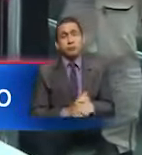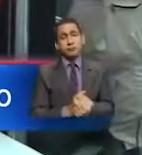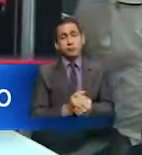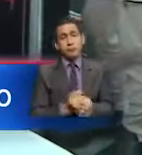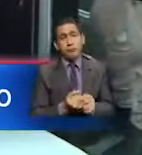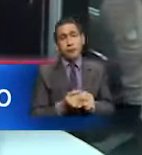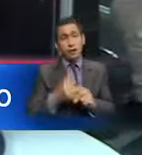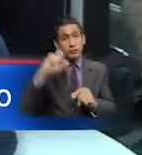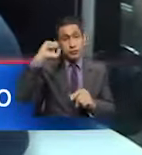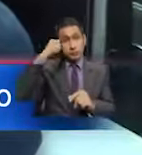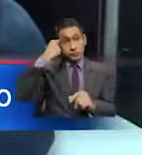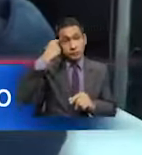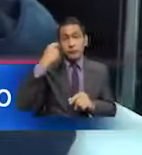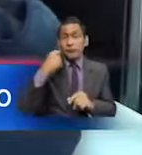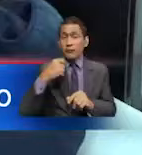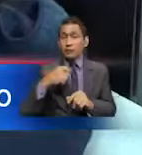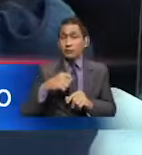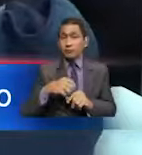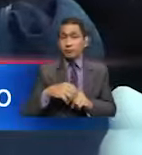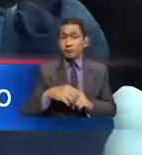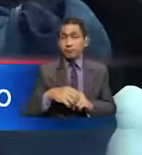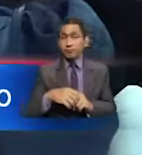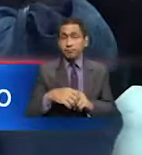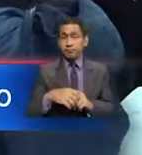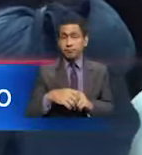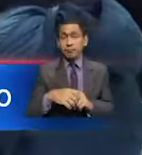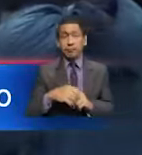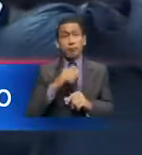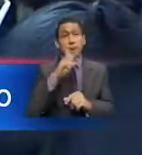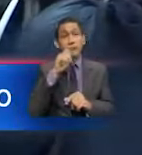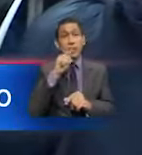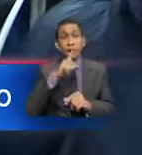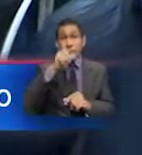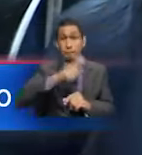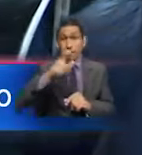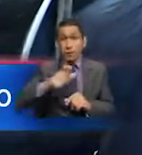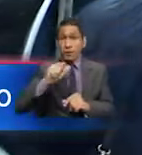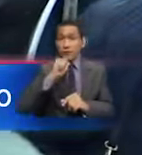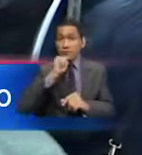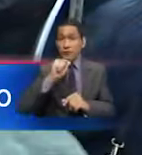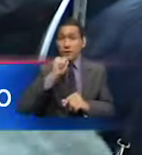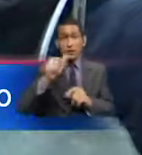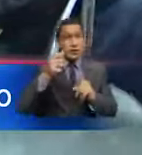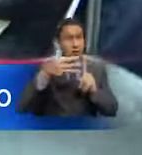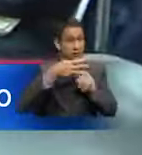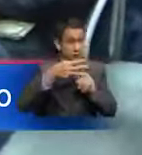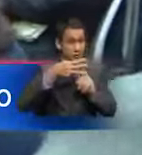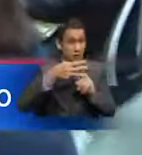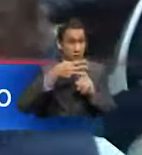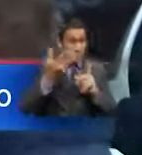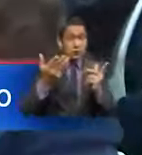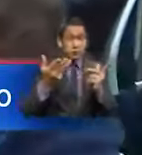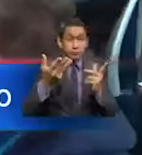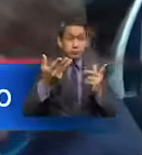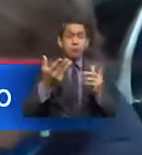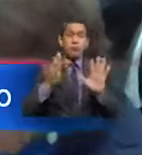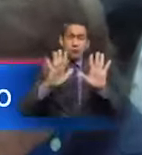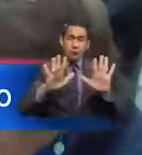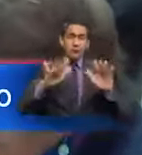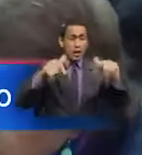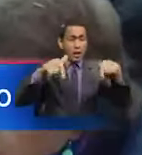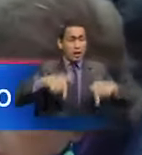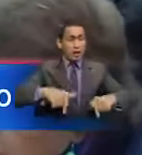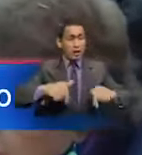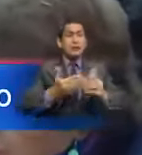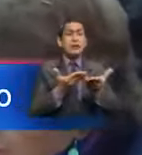Deben recordar que, por ejemplo, para las personas que no tienen acceso a internet o personas adultas mayores, se ha facilitado espacios como este,